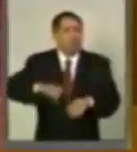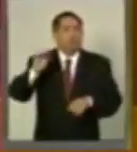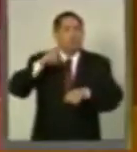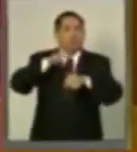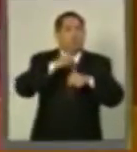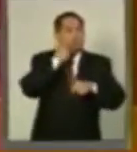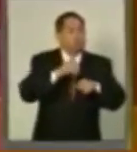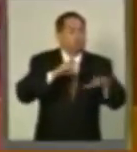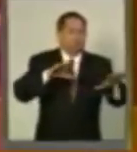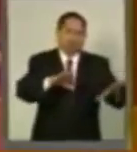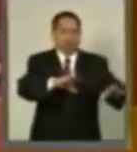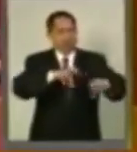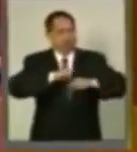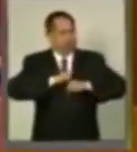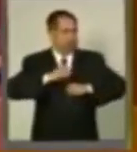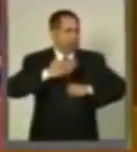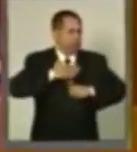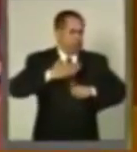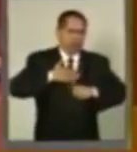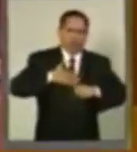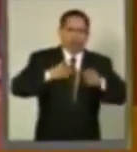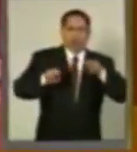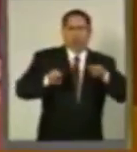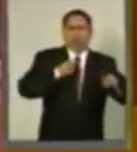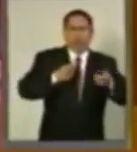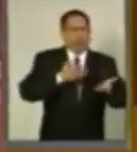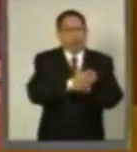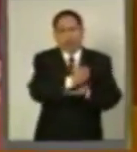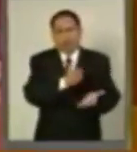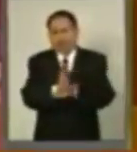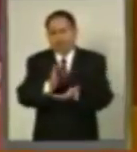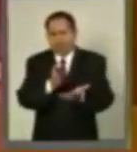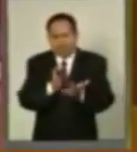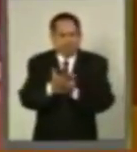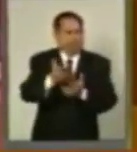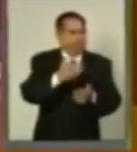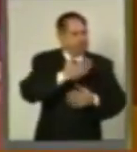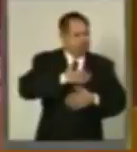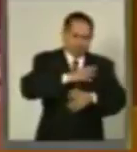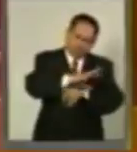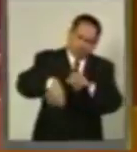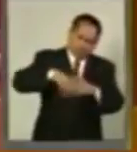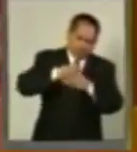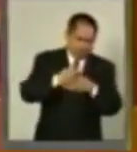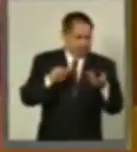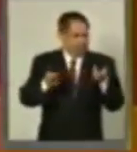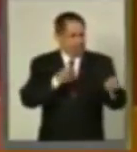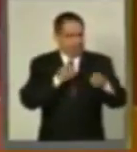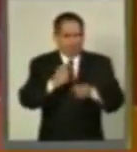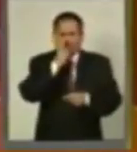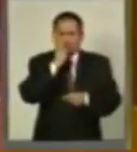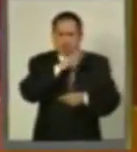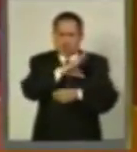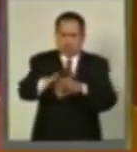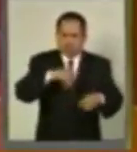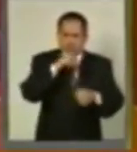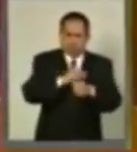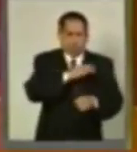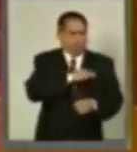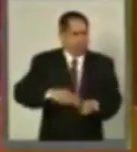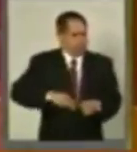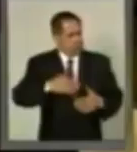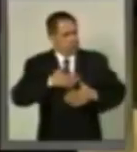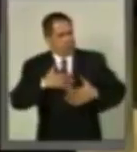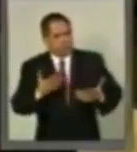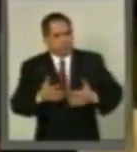pretendía arrogarse la facultad de intervenir y asumir total o parcialmente las facultades de los